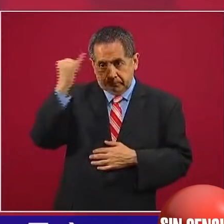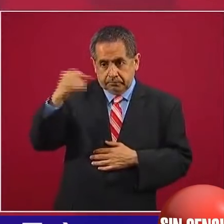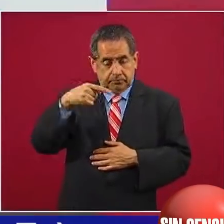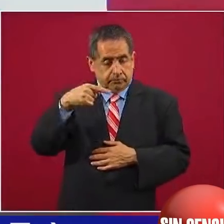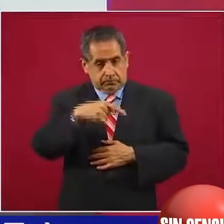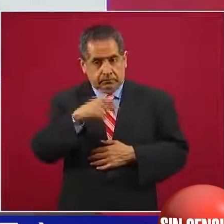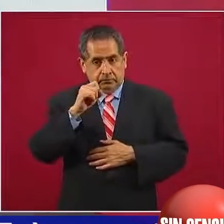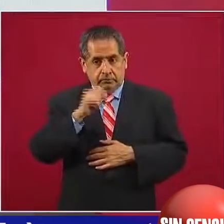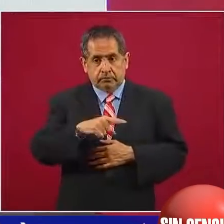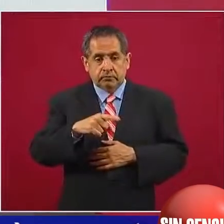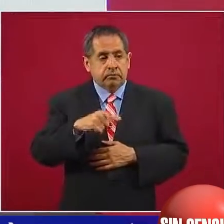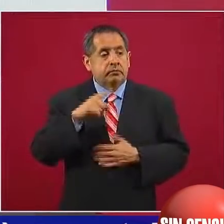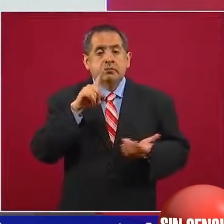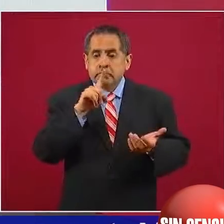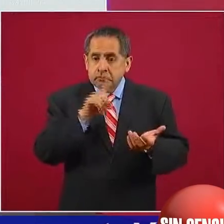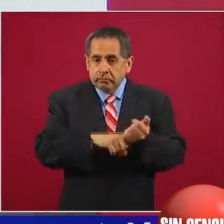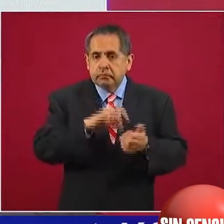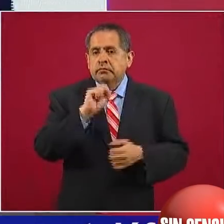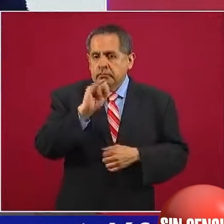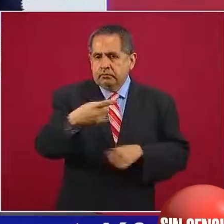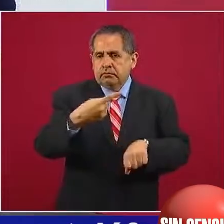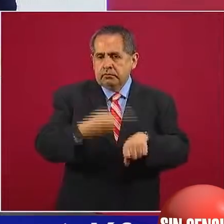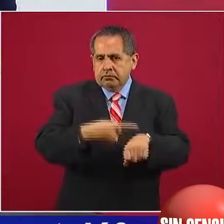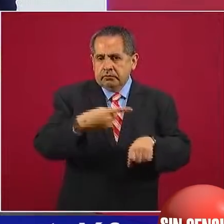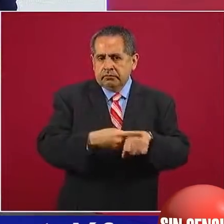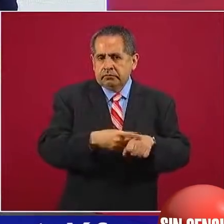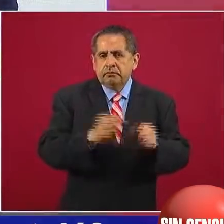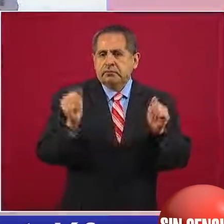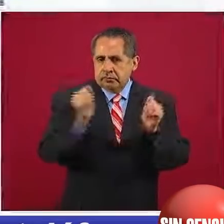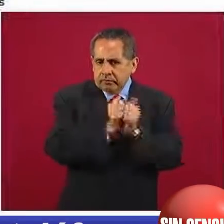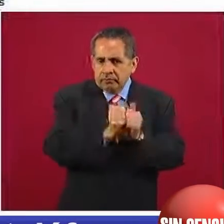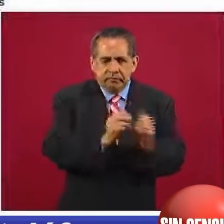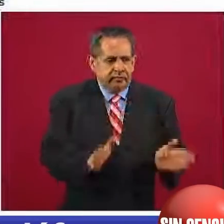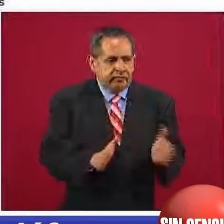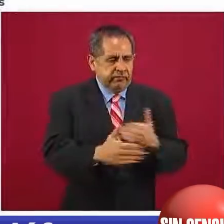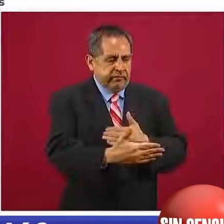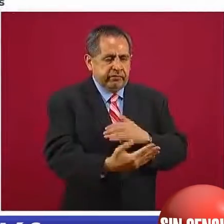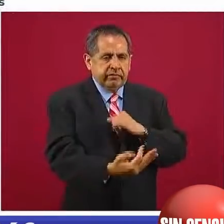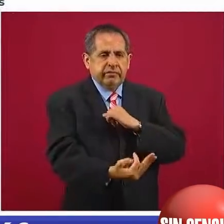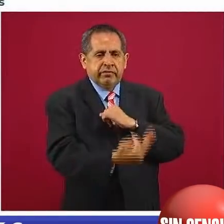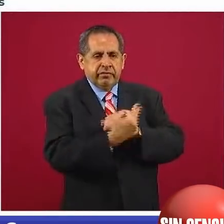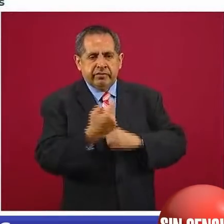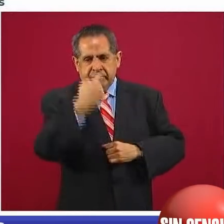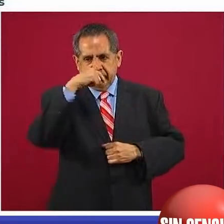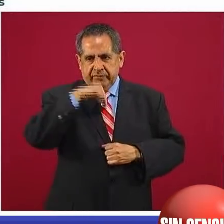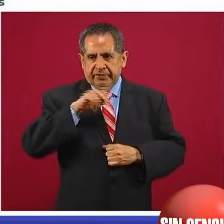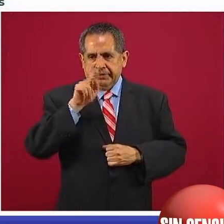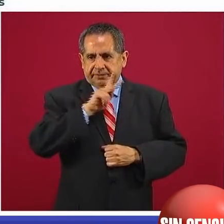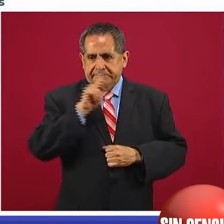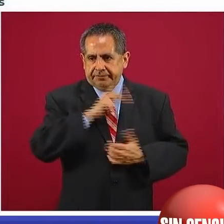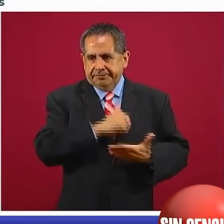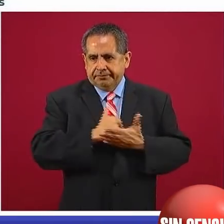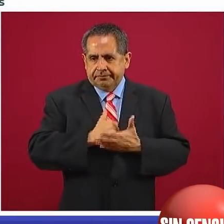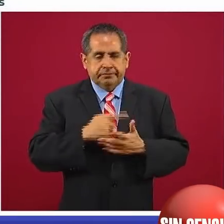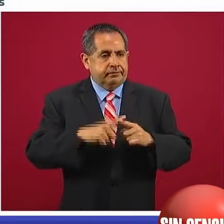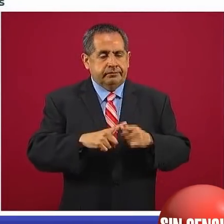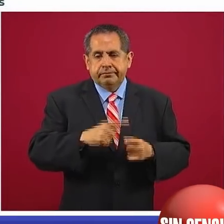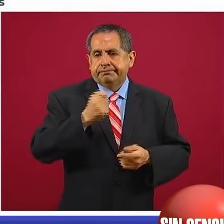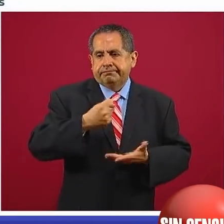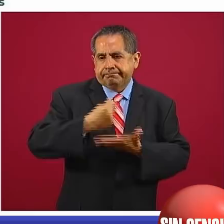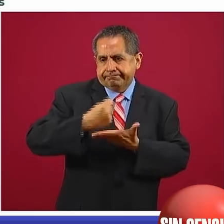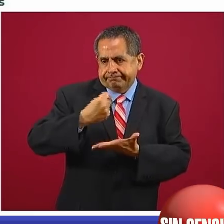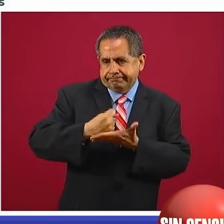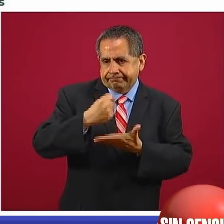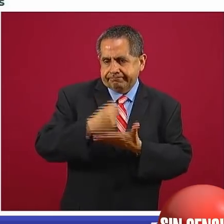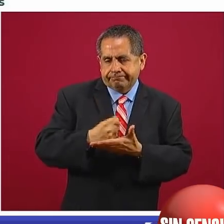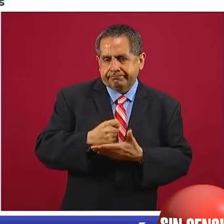para camas destinadas a personas críticamente enfermas. Algunas son primariamente terapias intensivas, unidades establecidas